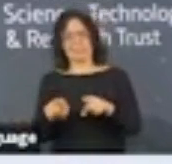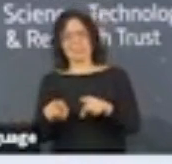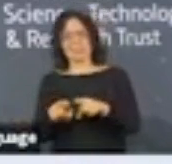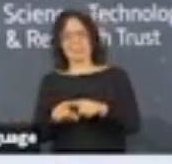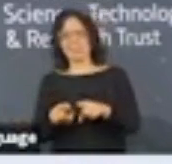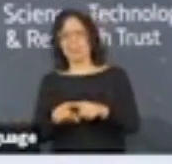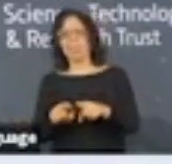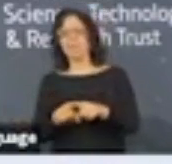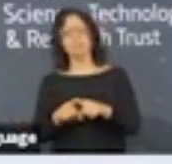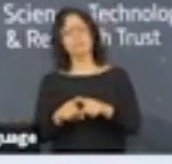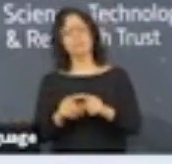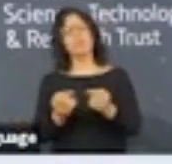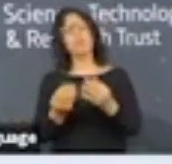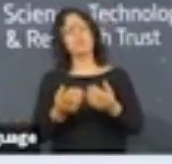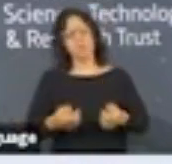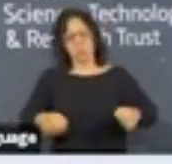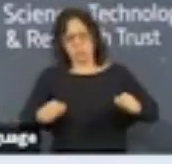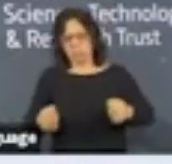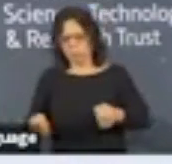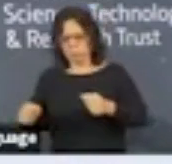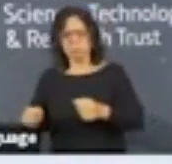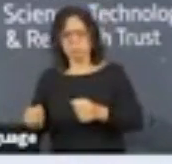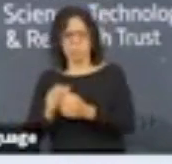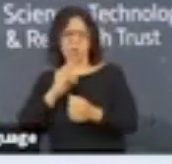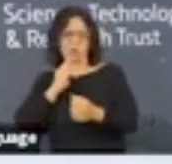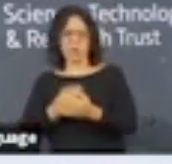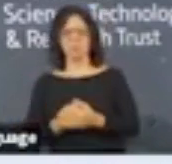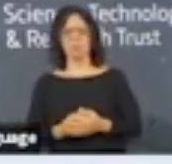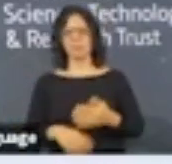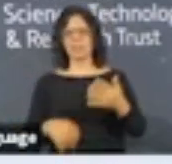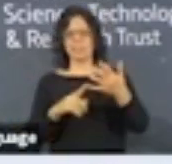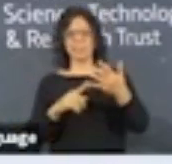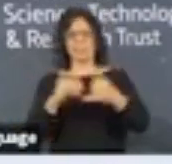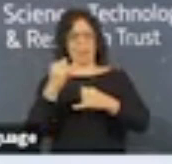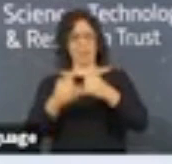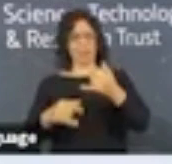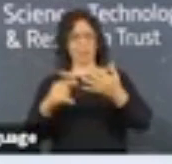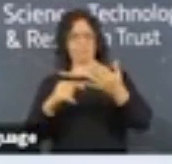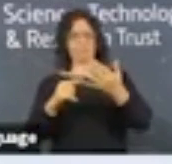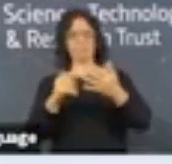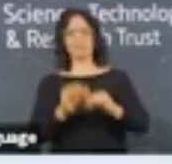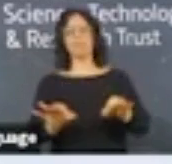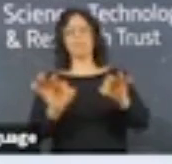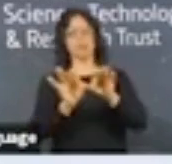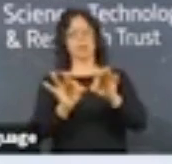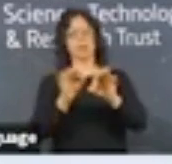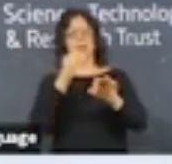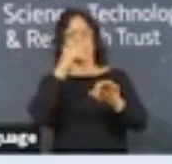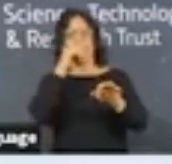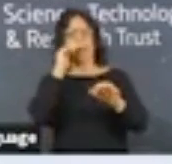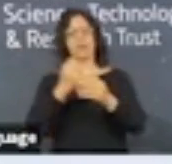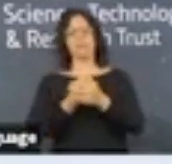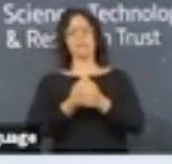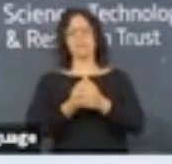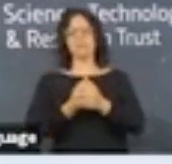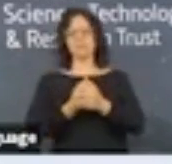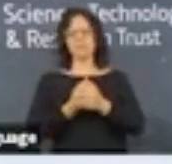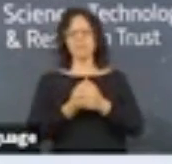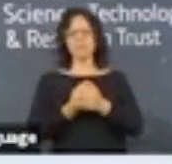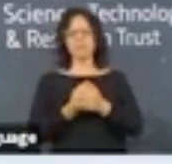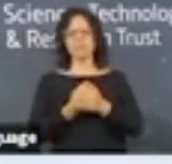etc. Y por último, un factor muy importante es la presencia